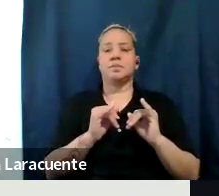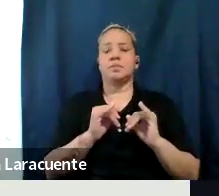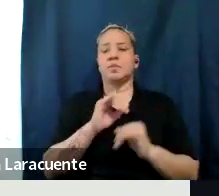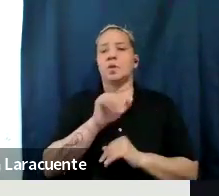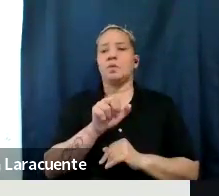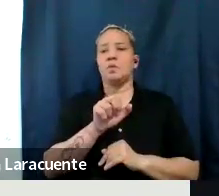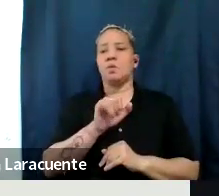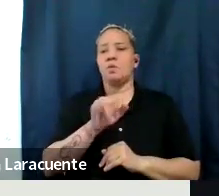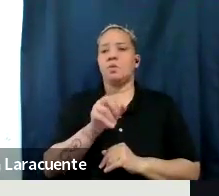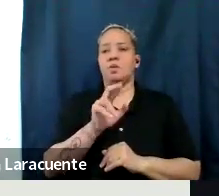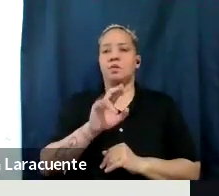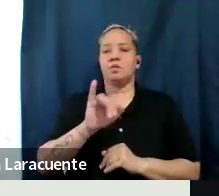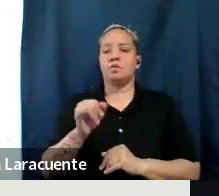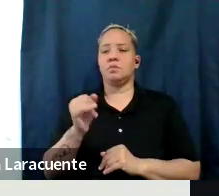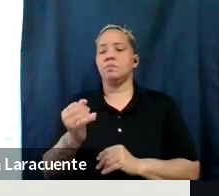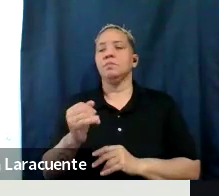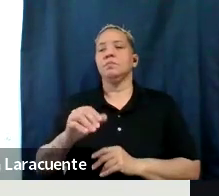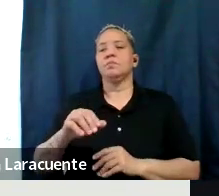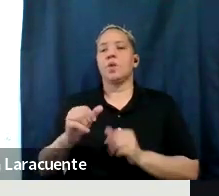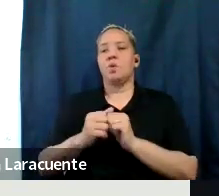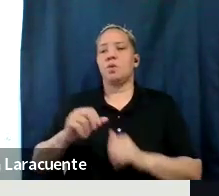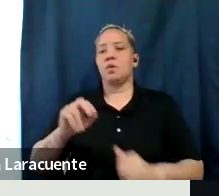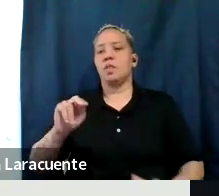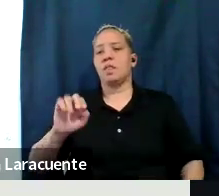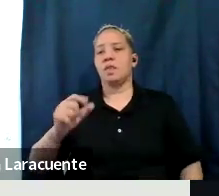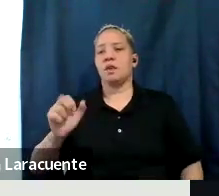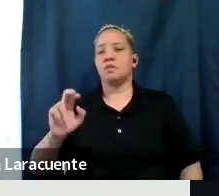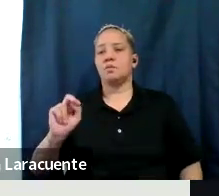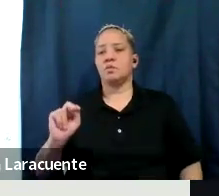Jiménez con Negrón Muñoz, eh,